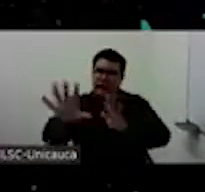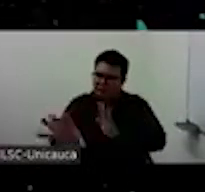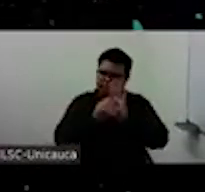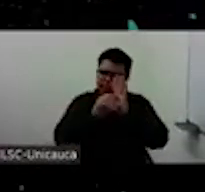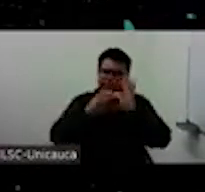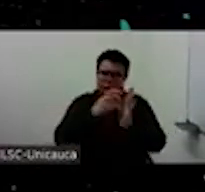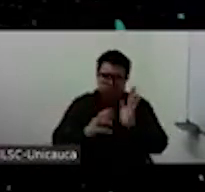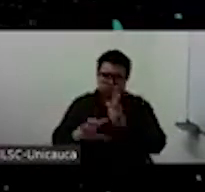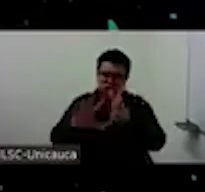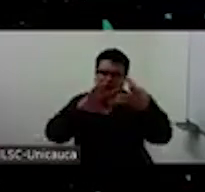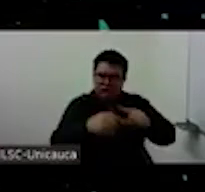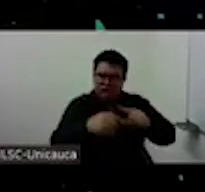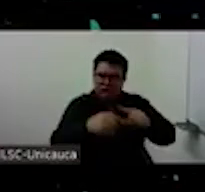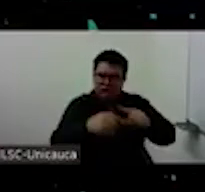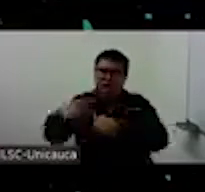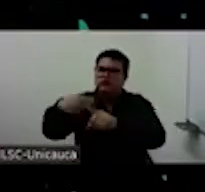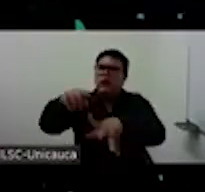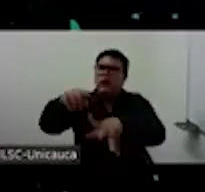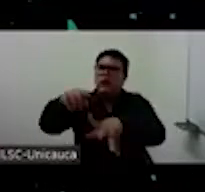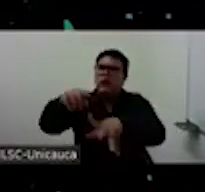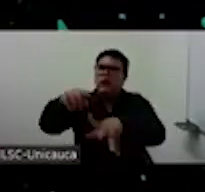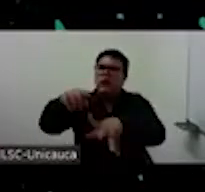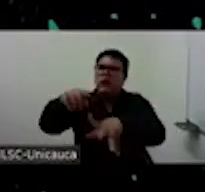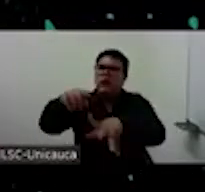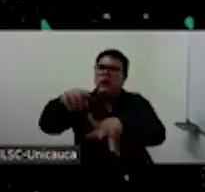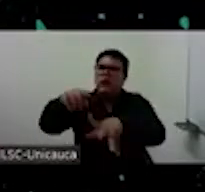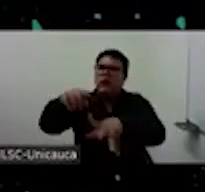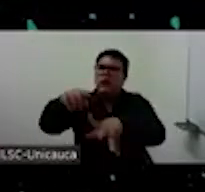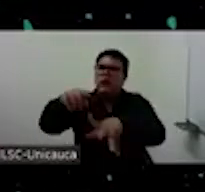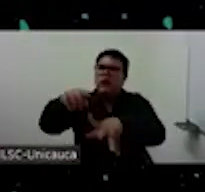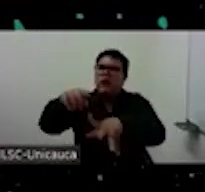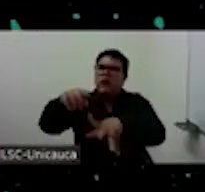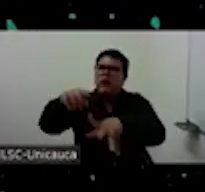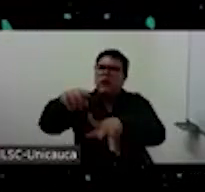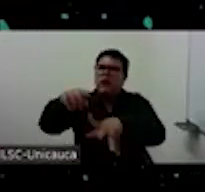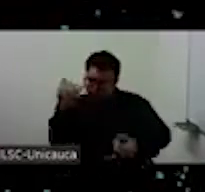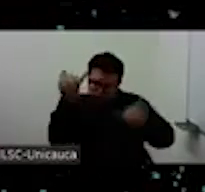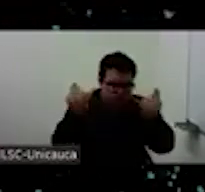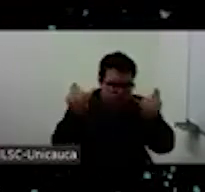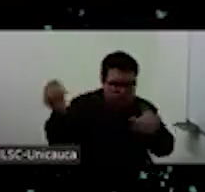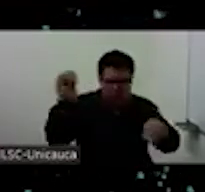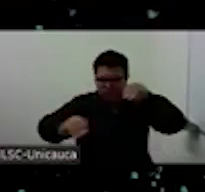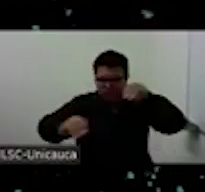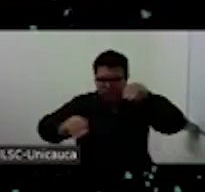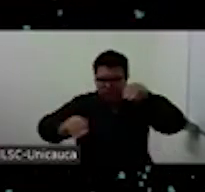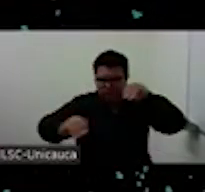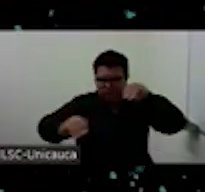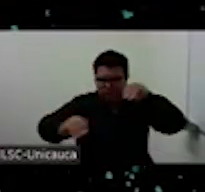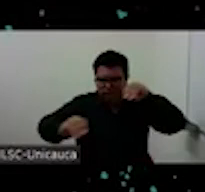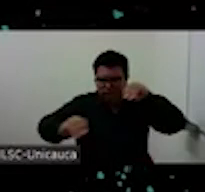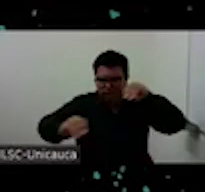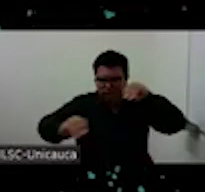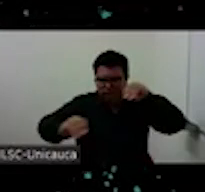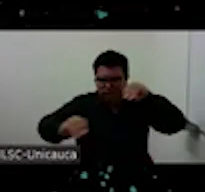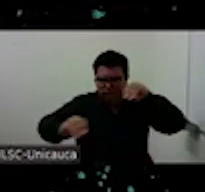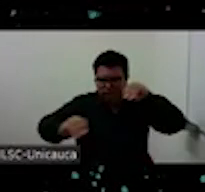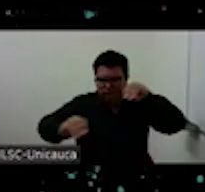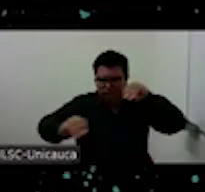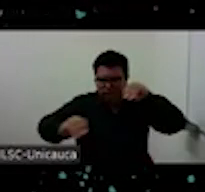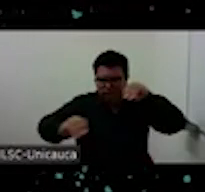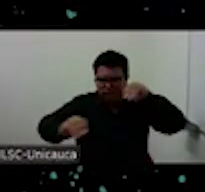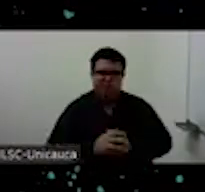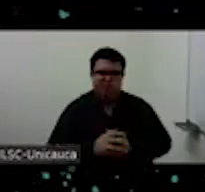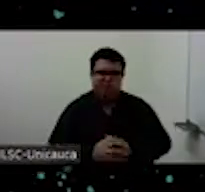las referentes de acuerdo a su construcción histórica dentro del ejercicio de esta elaboración del tejido.